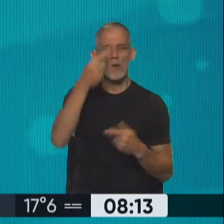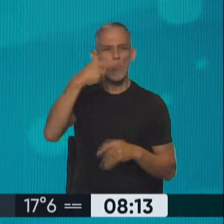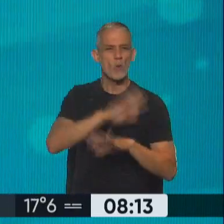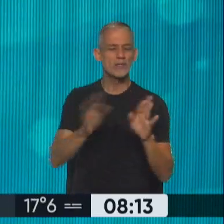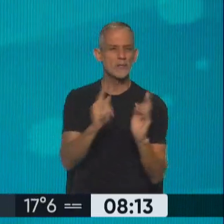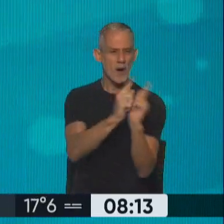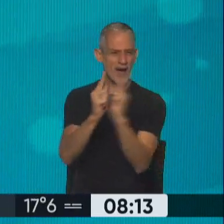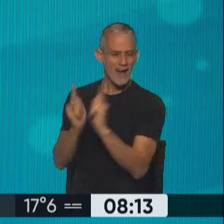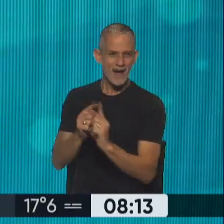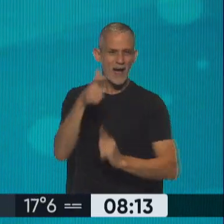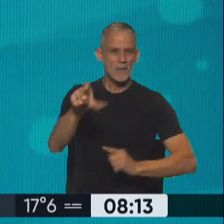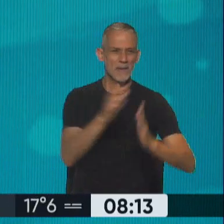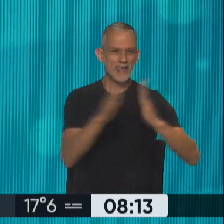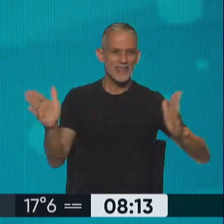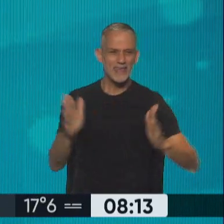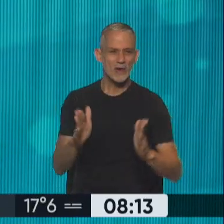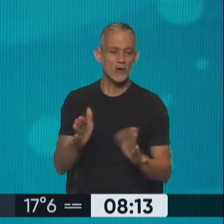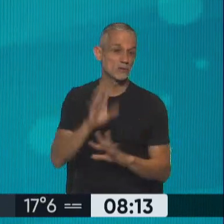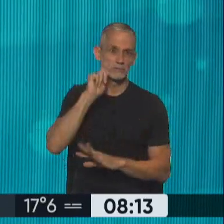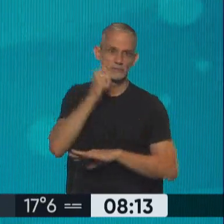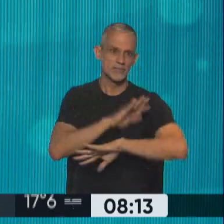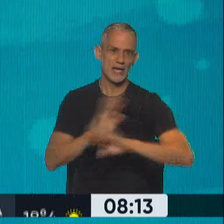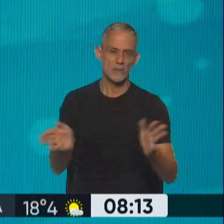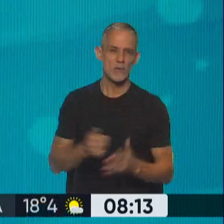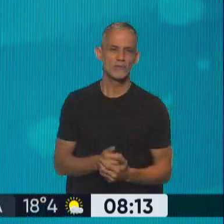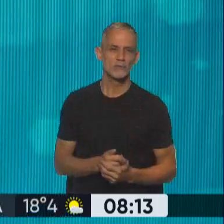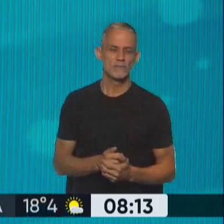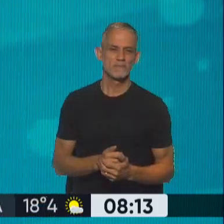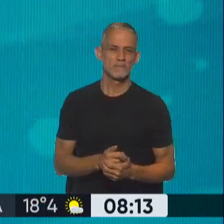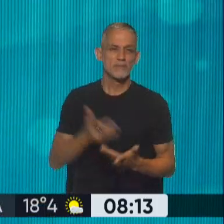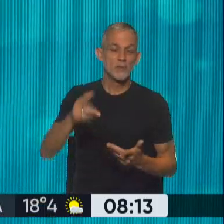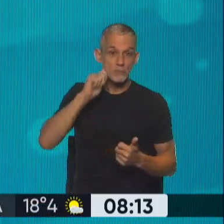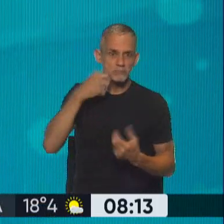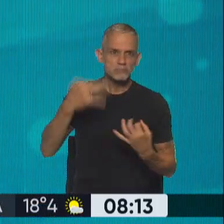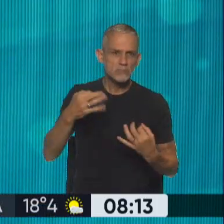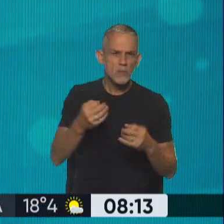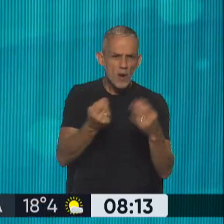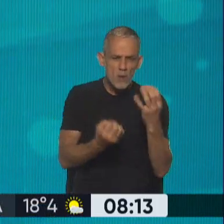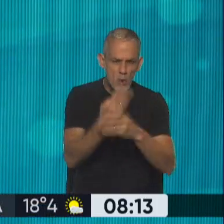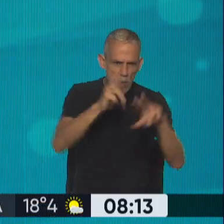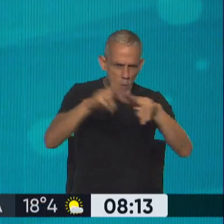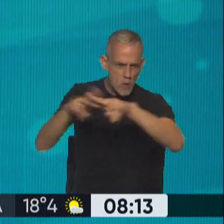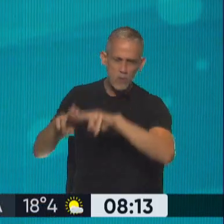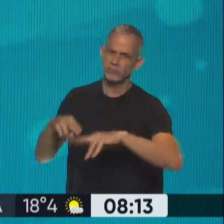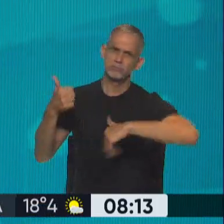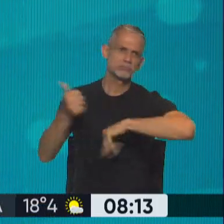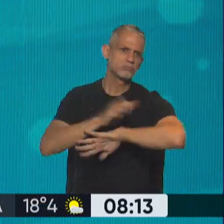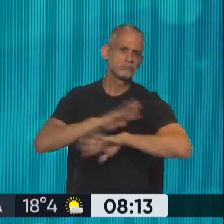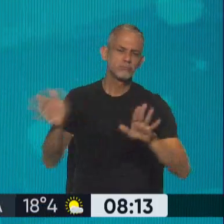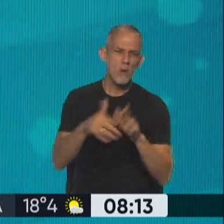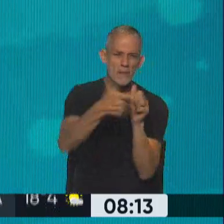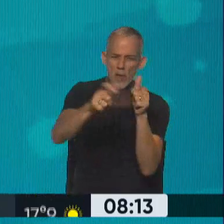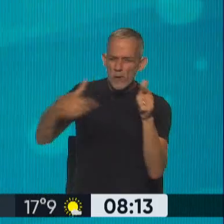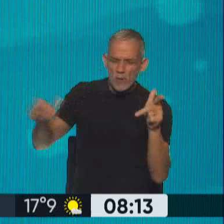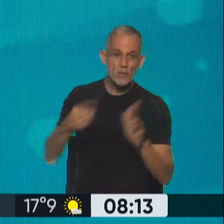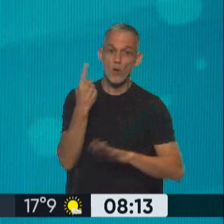compilado que estuvo circulando en las redes que es emocionante la verdad que es genial los creadores de contenido lo que hacen con los vídeos